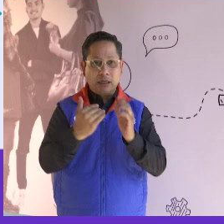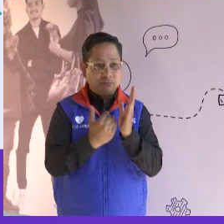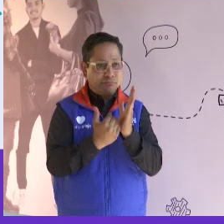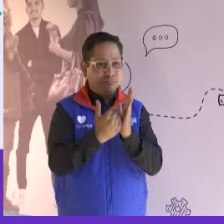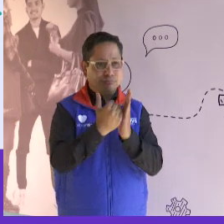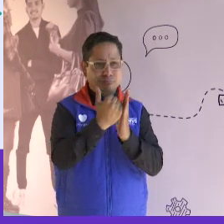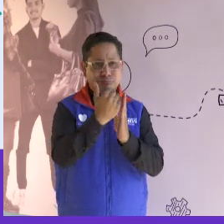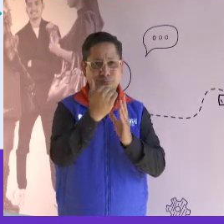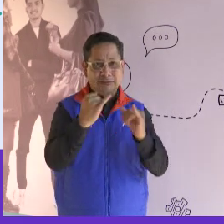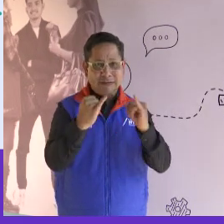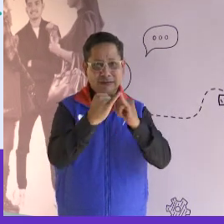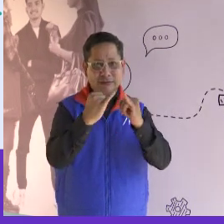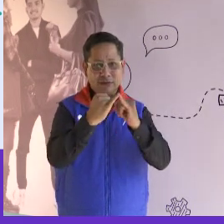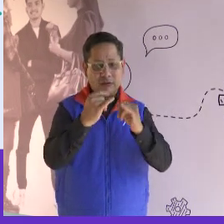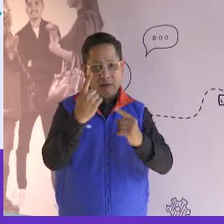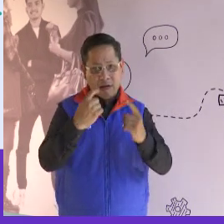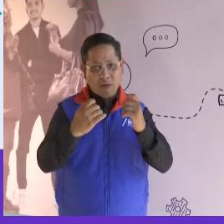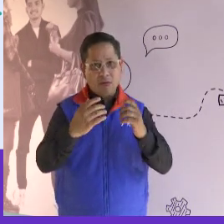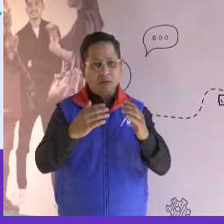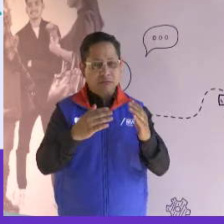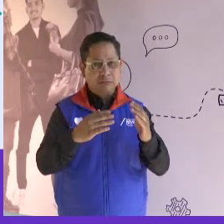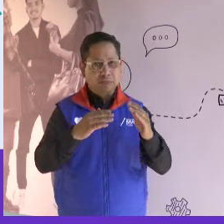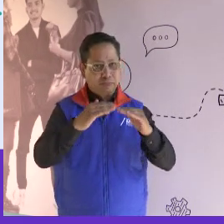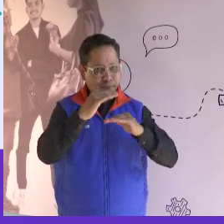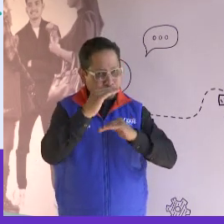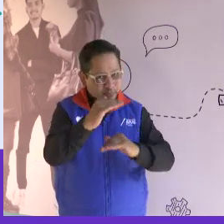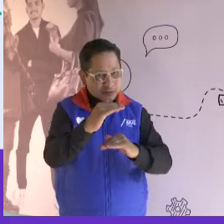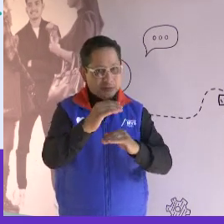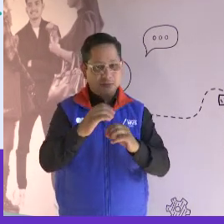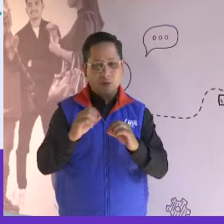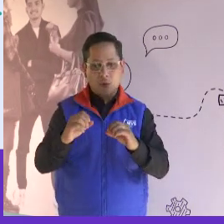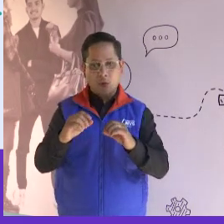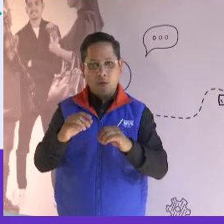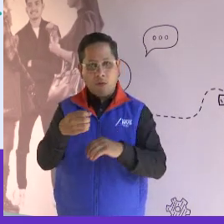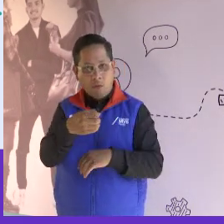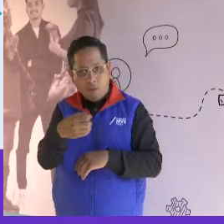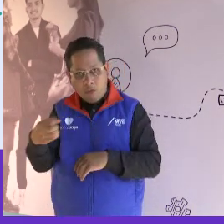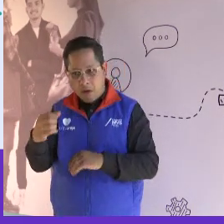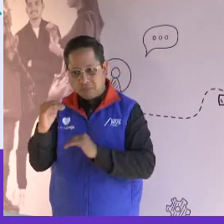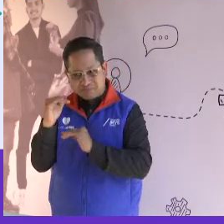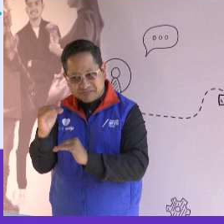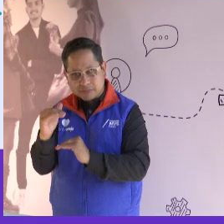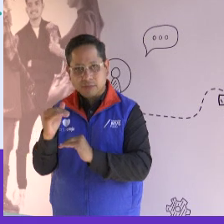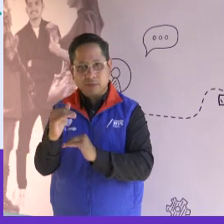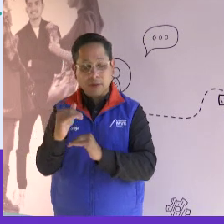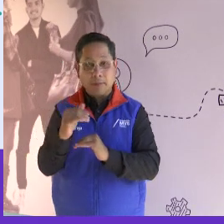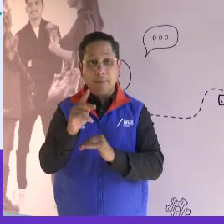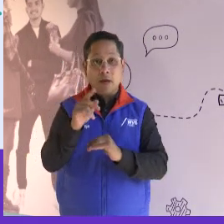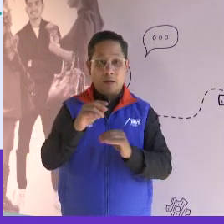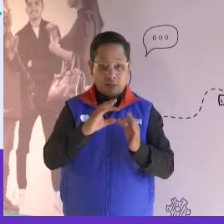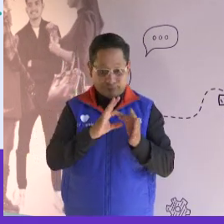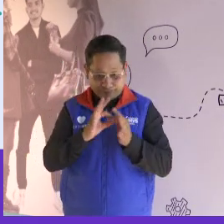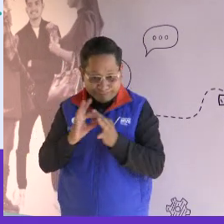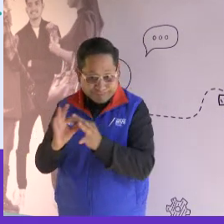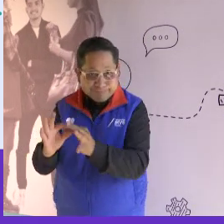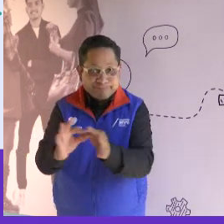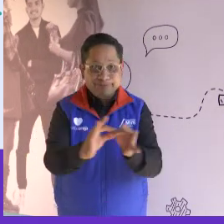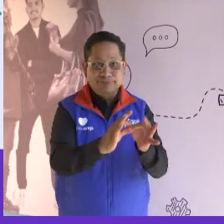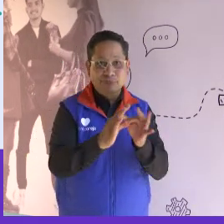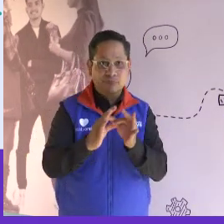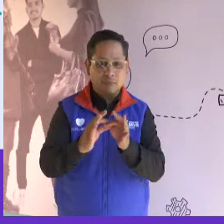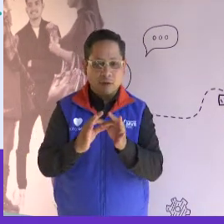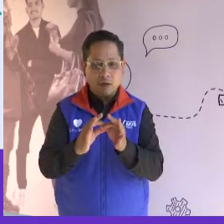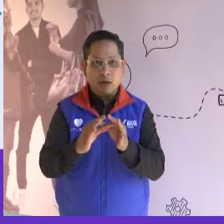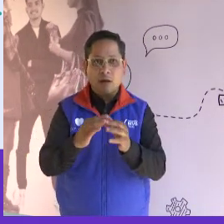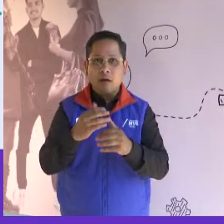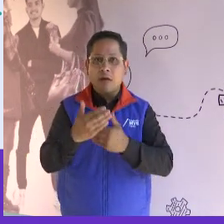institucional y diversas capacidades organizativas. Y el trabajo en red logra que en ciertos